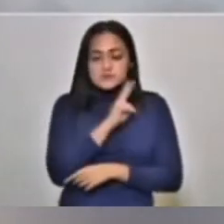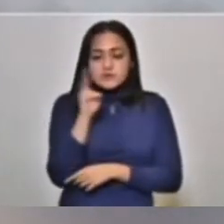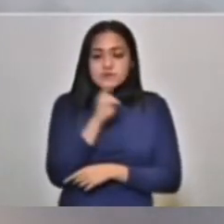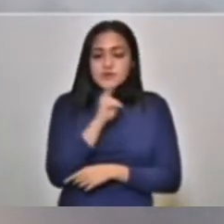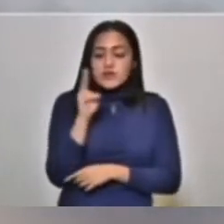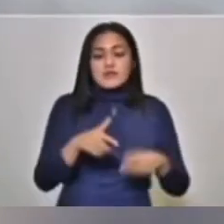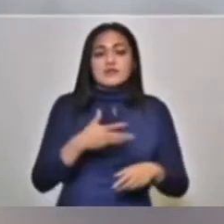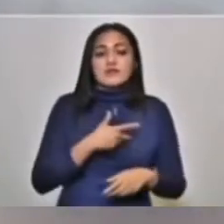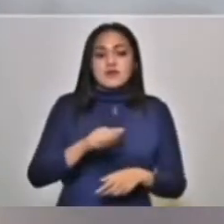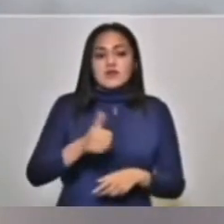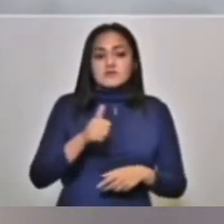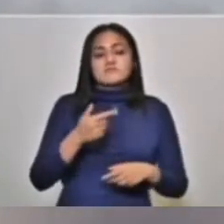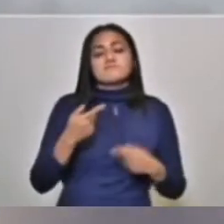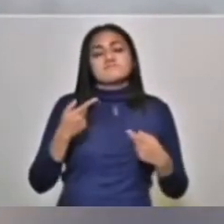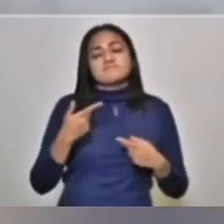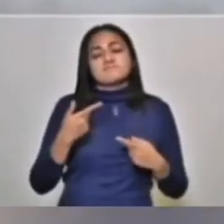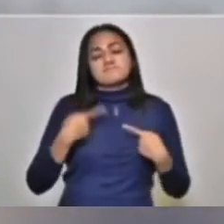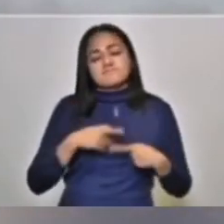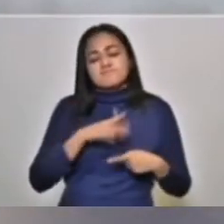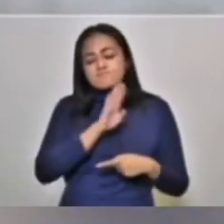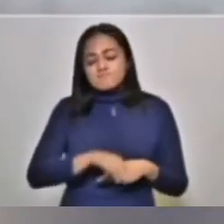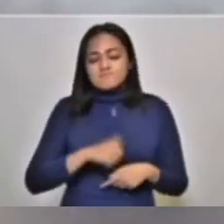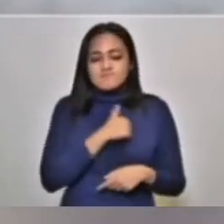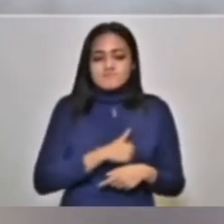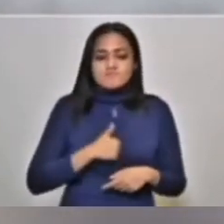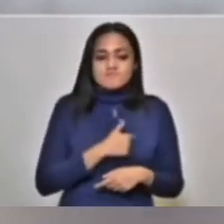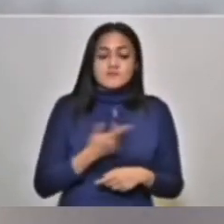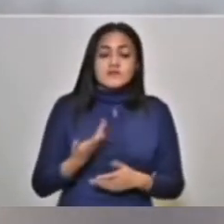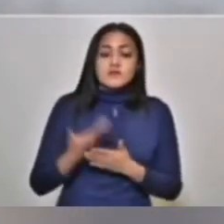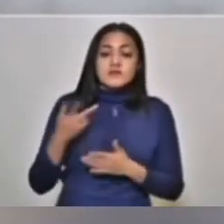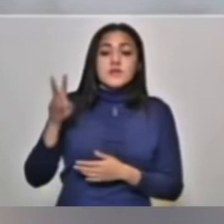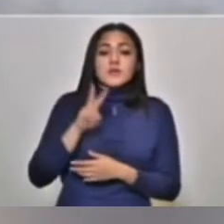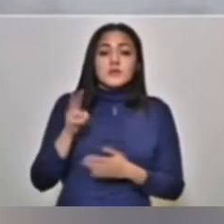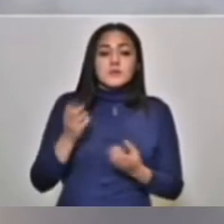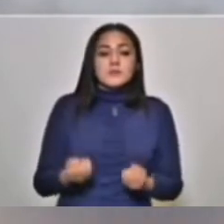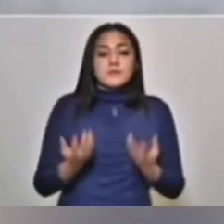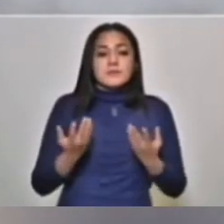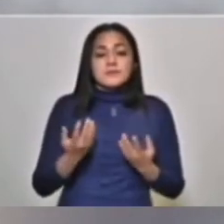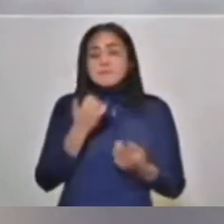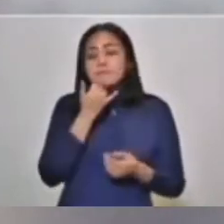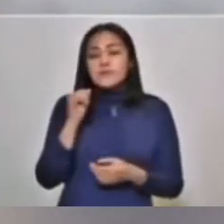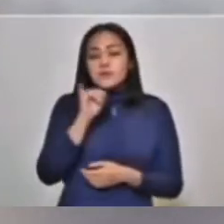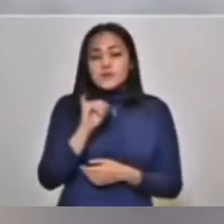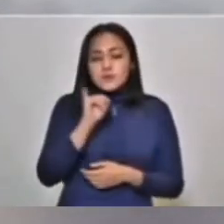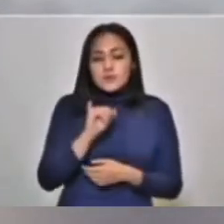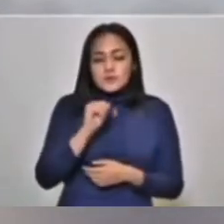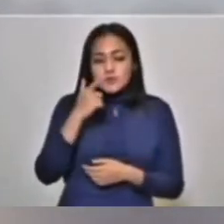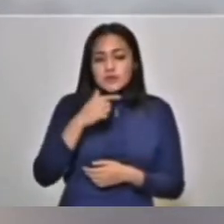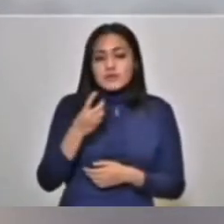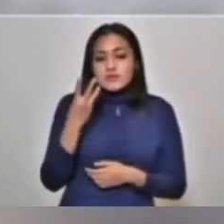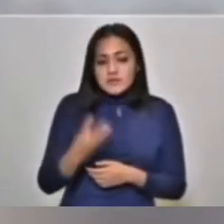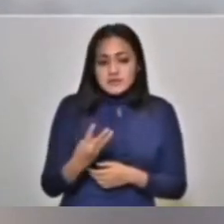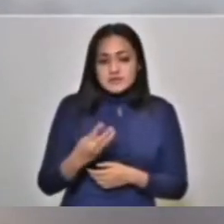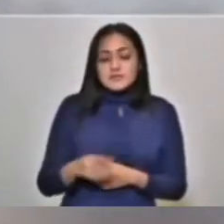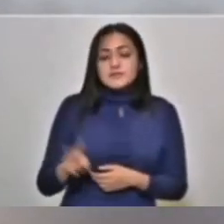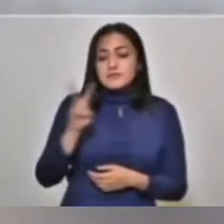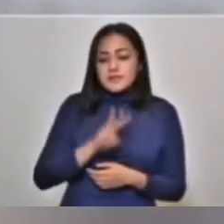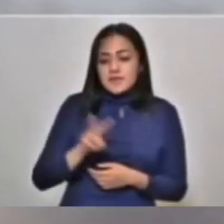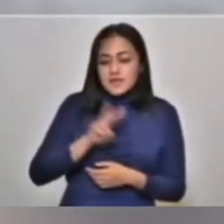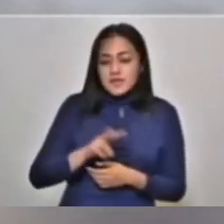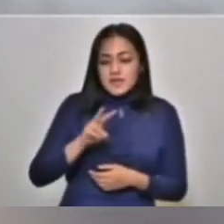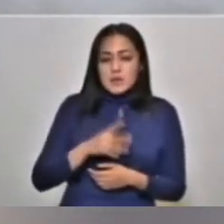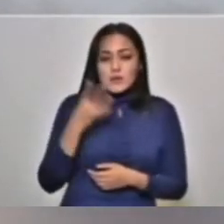isstech lamentables defunciones a corte del viernes que día del jueves por la noche 3 del viernes